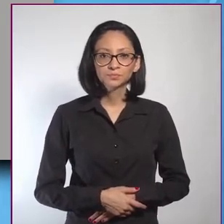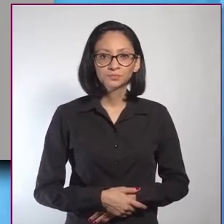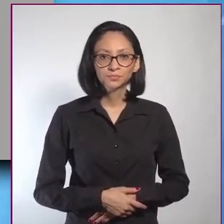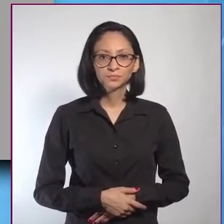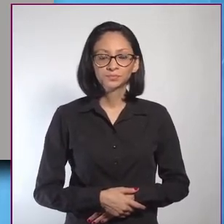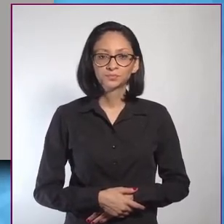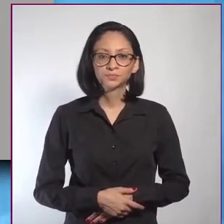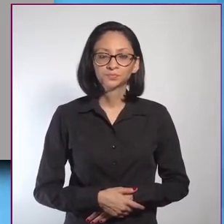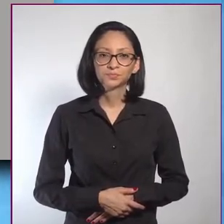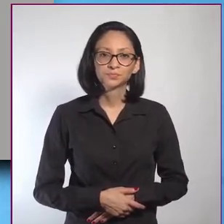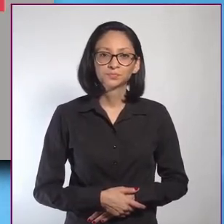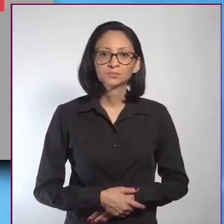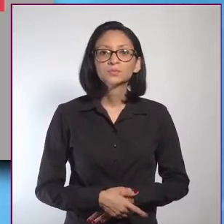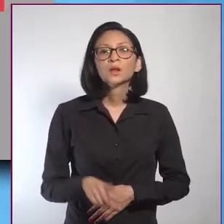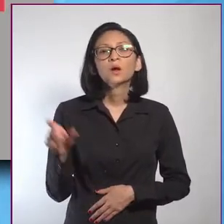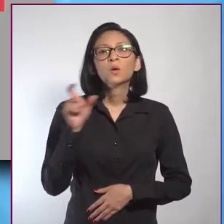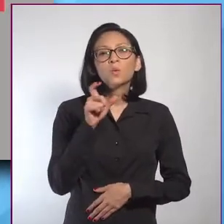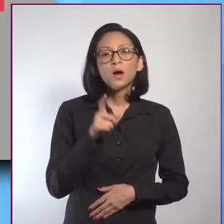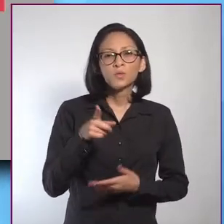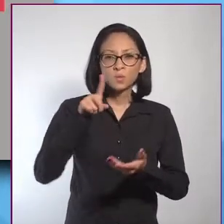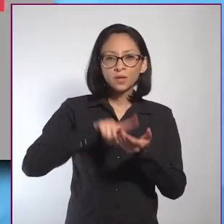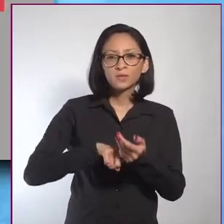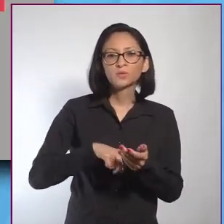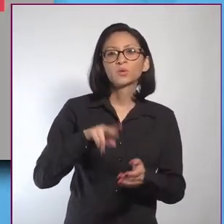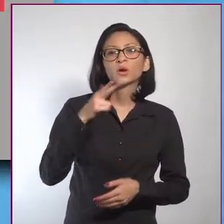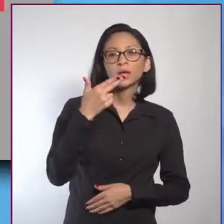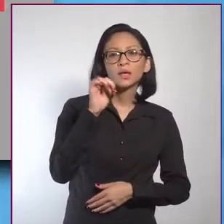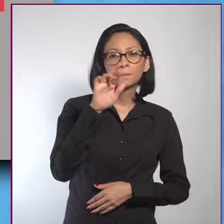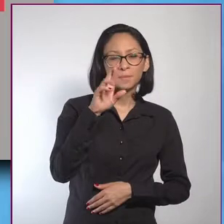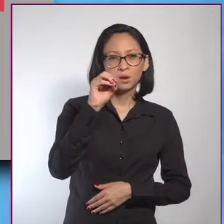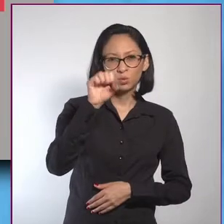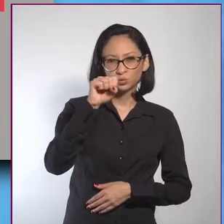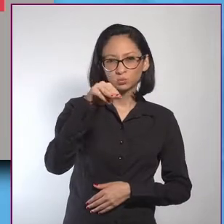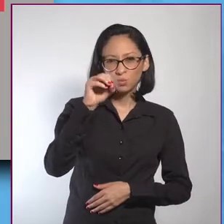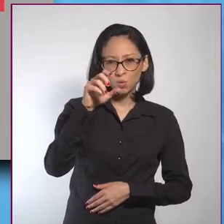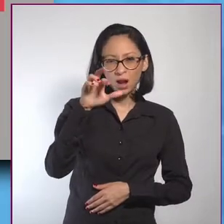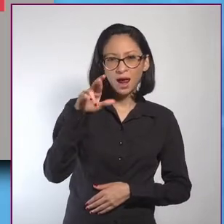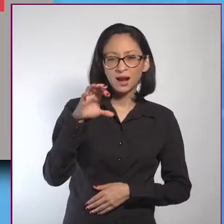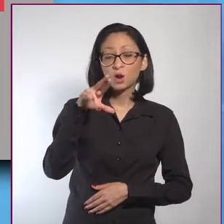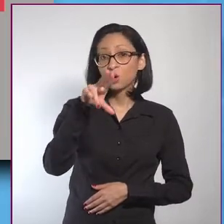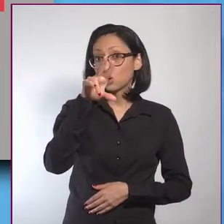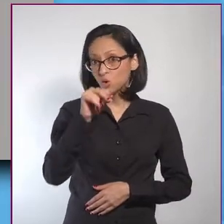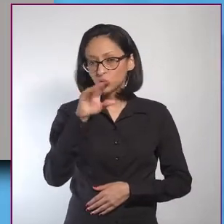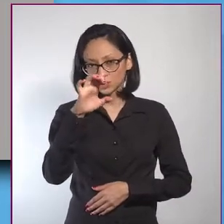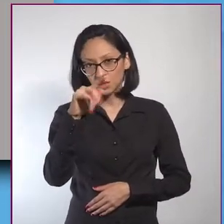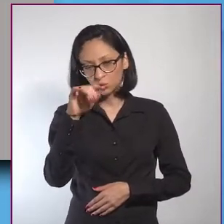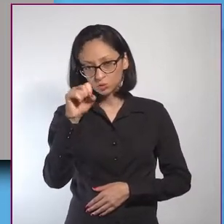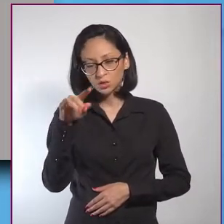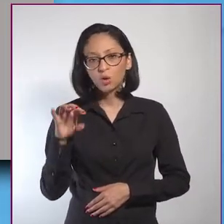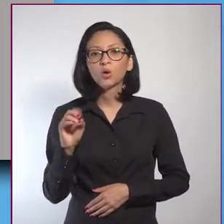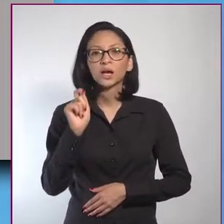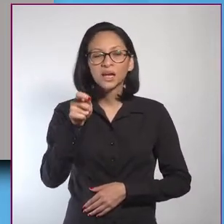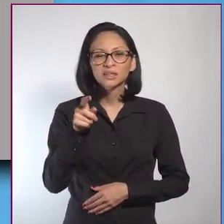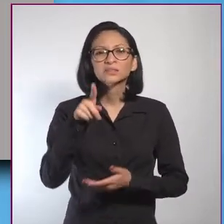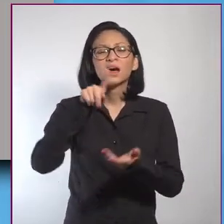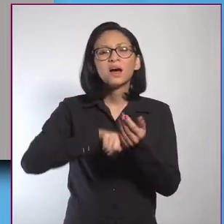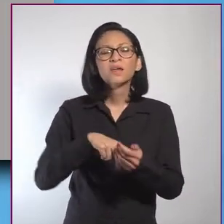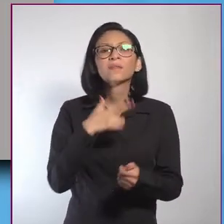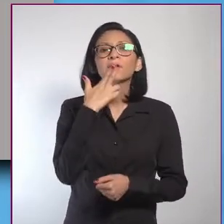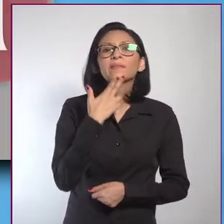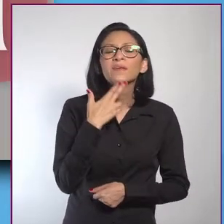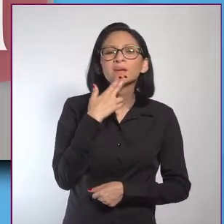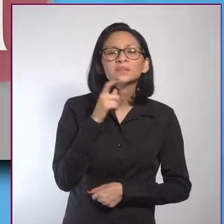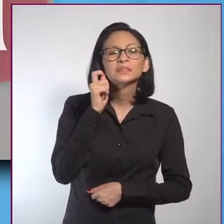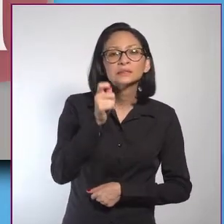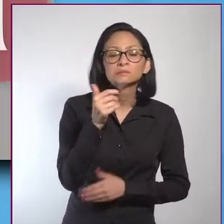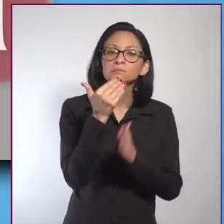El estado hiperosmolar no cetósico también es una complicación aguda de la diabetes. Se caracteriza por una